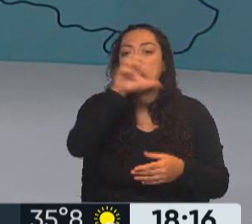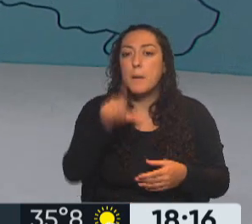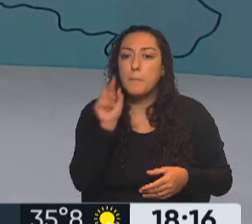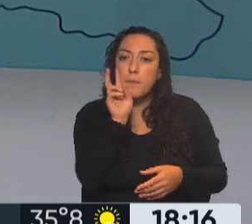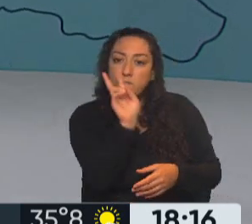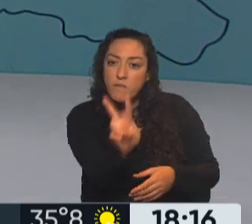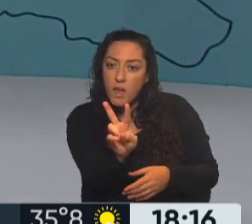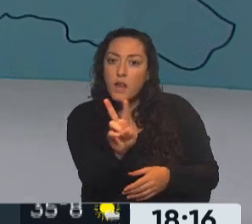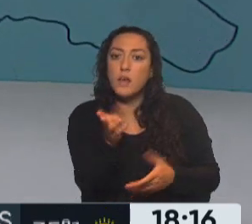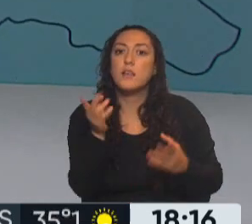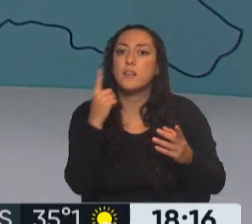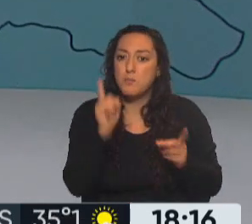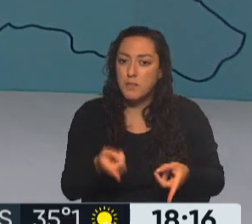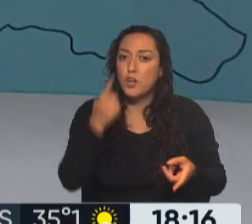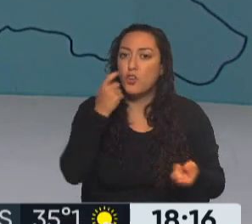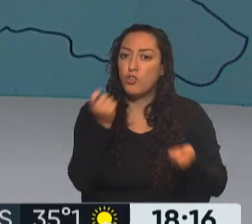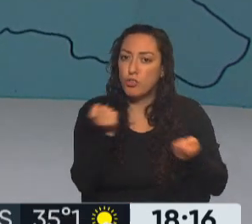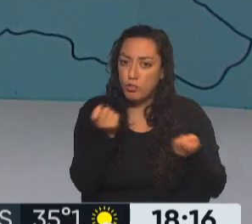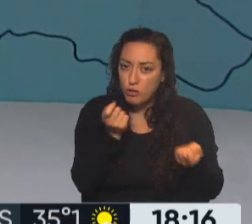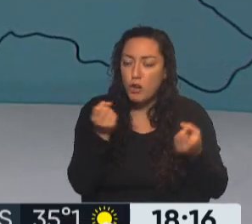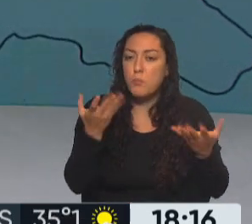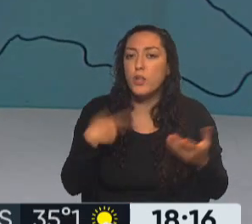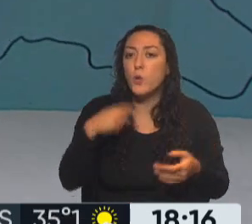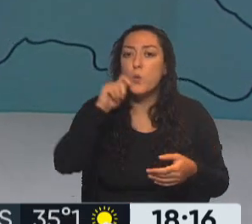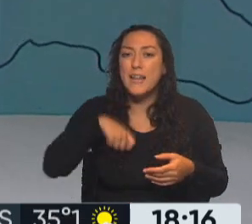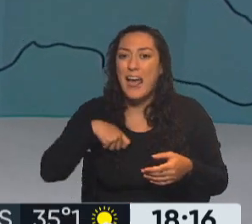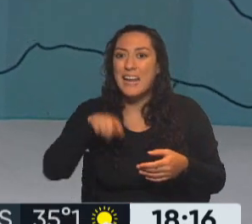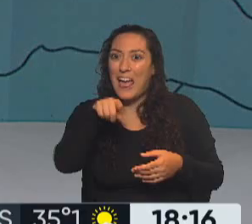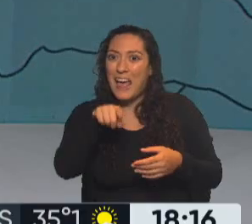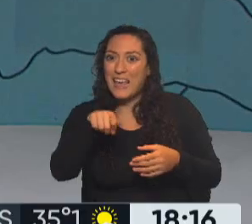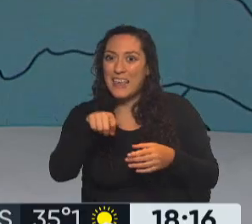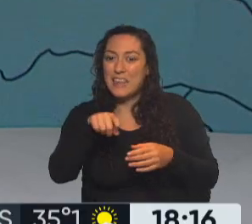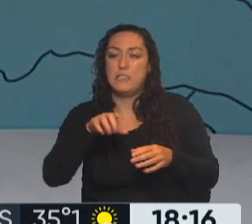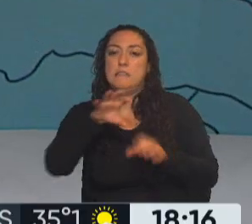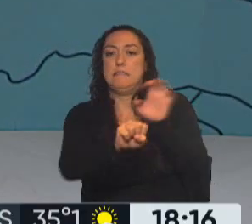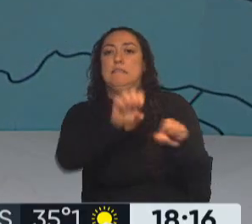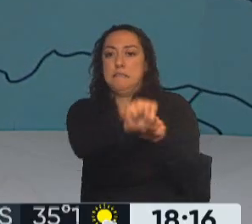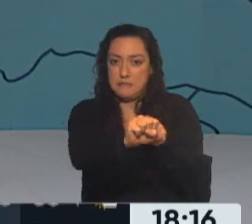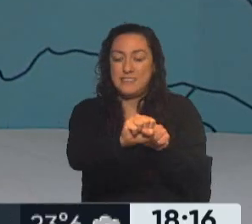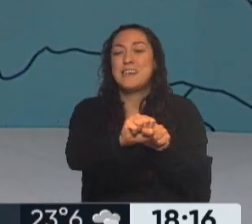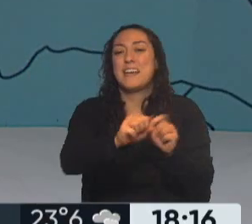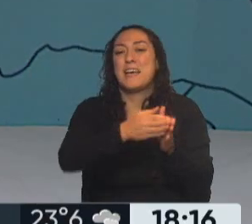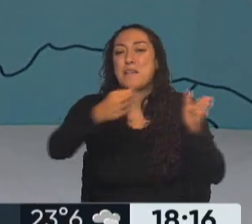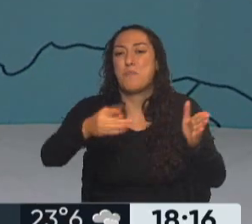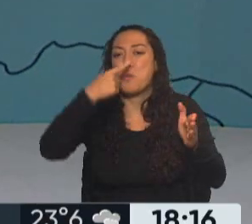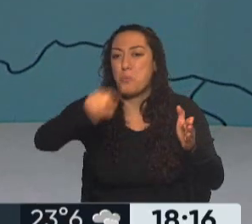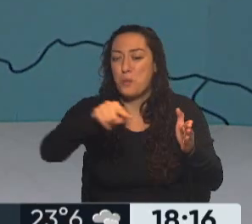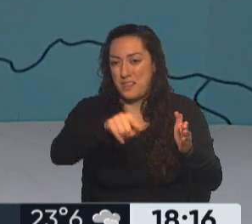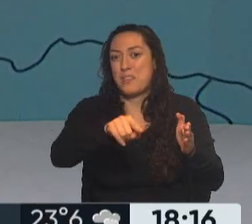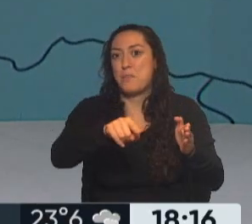parte también controlada, porque recordemos que Ucrania también ingresó en territorio ruso en la última parte, podríamos